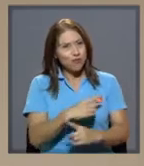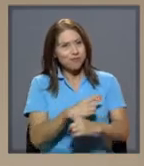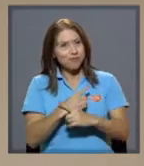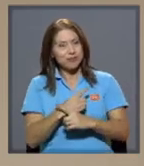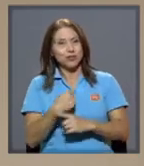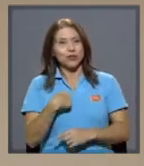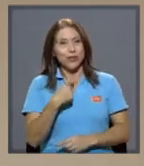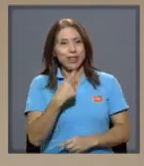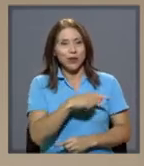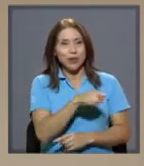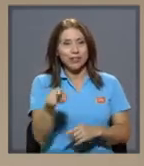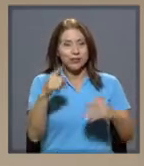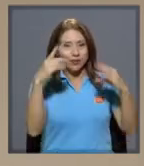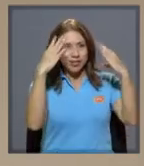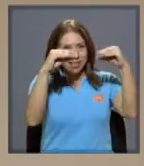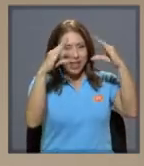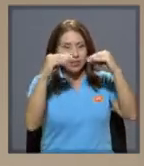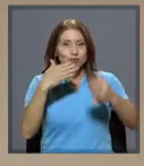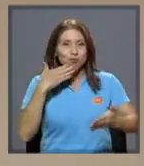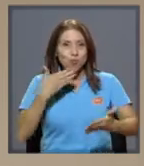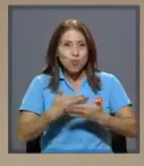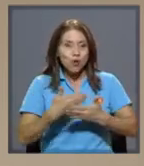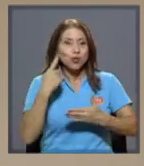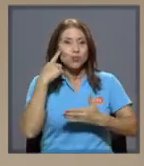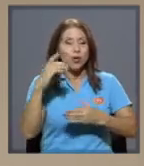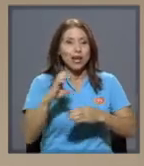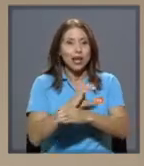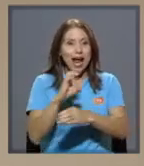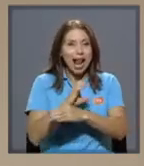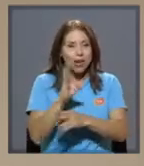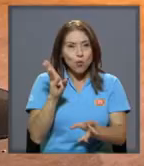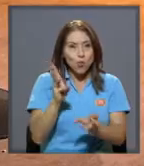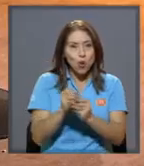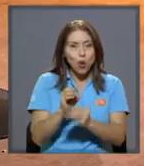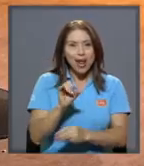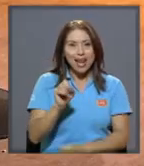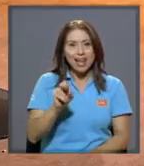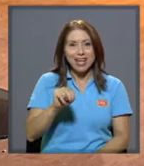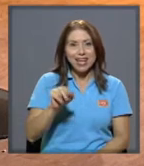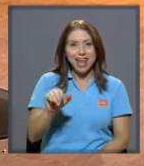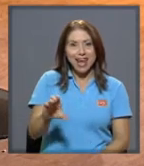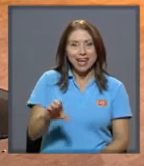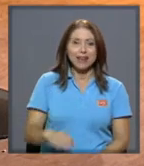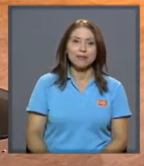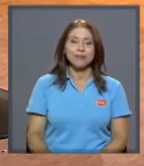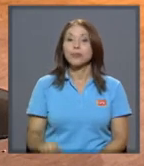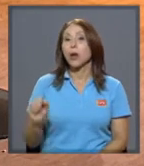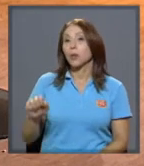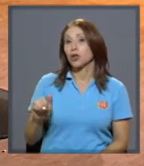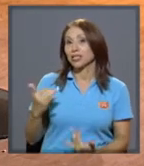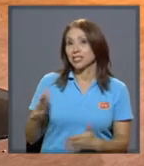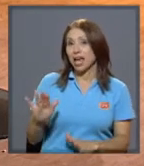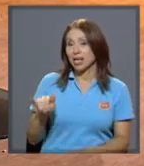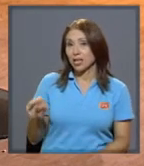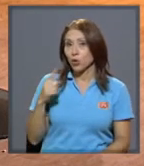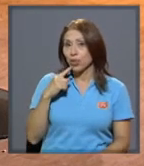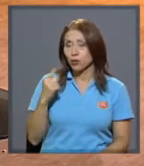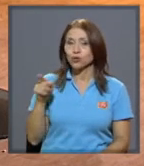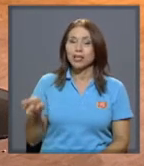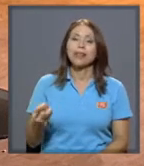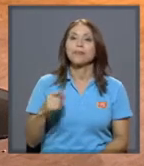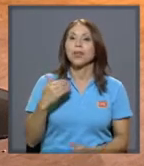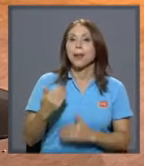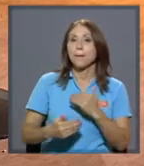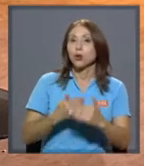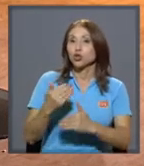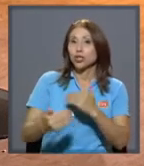que esos datos son muy buenos porque los calculó el INEC. Y de hecho, ya que usted lo mencionó, en los procesos